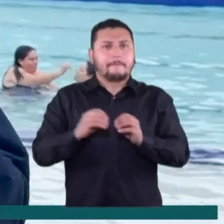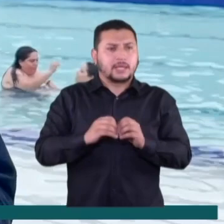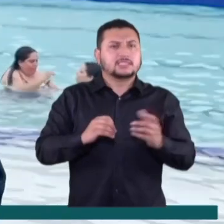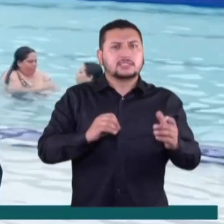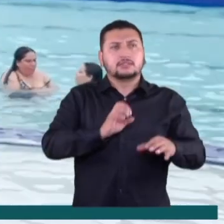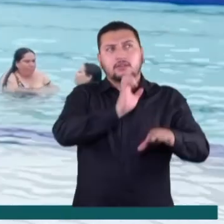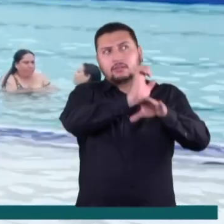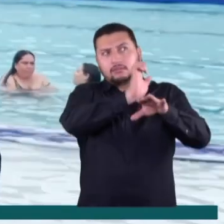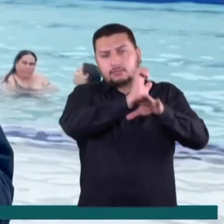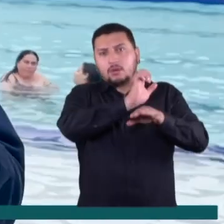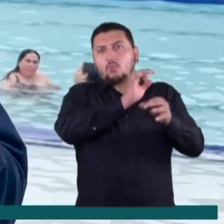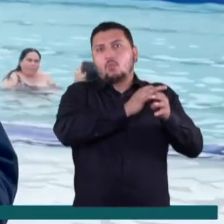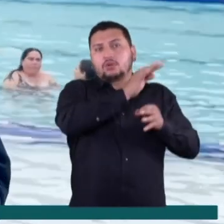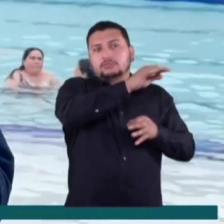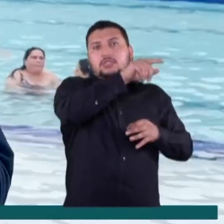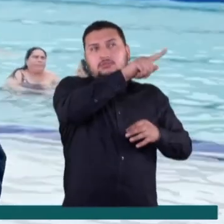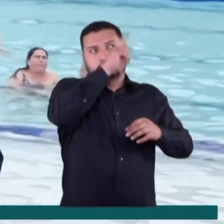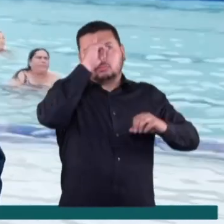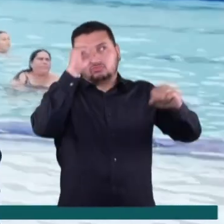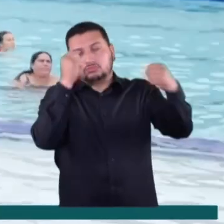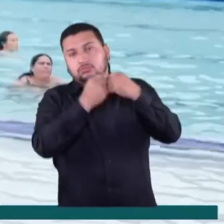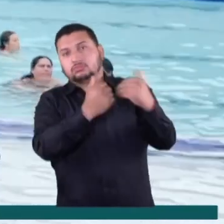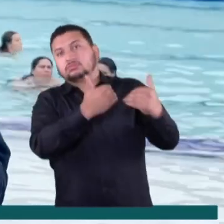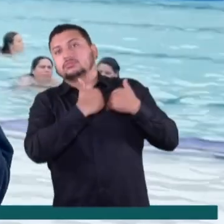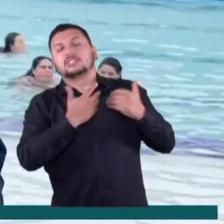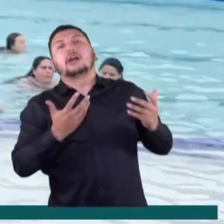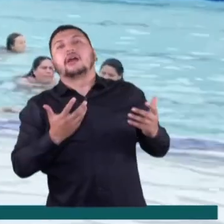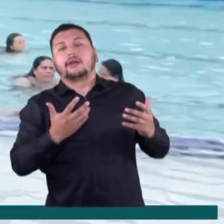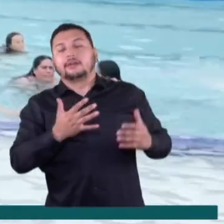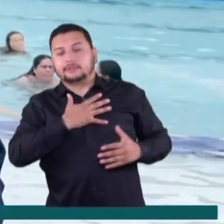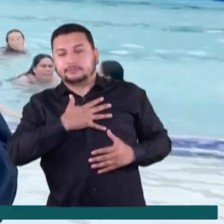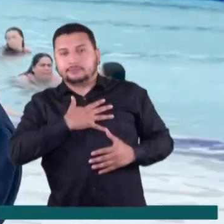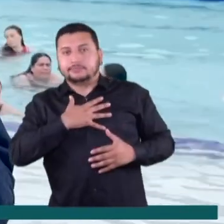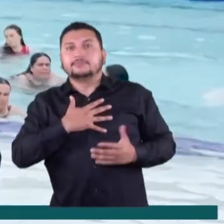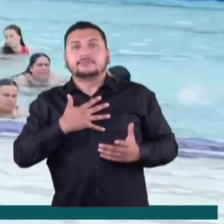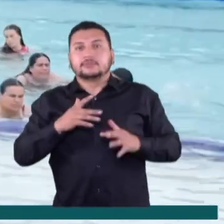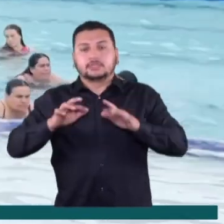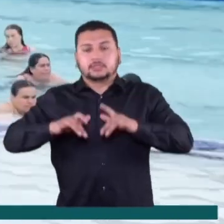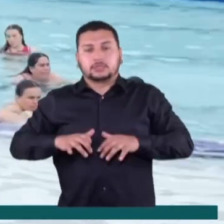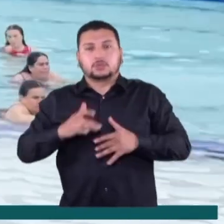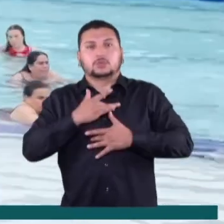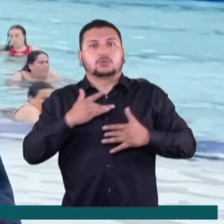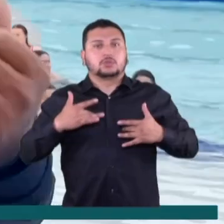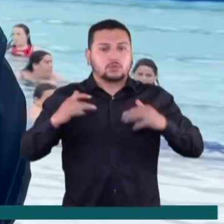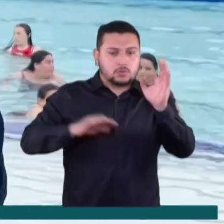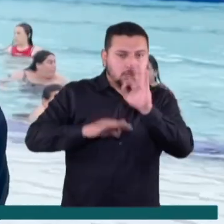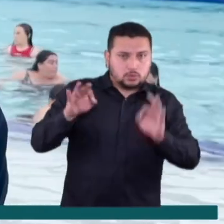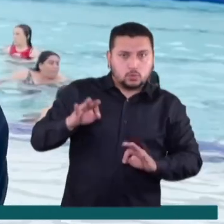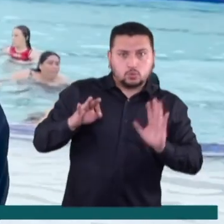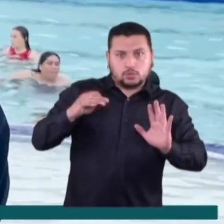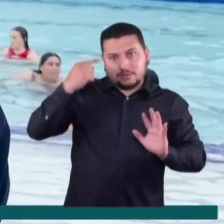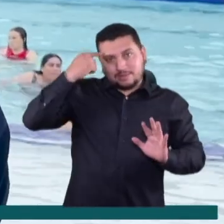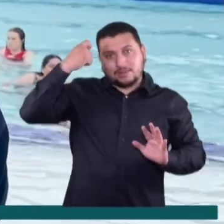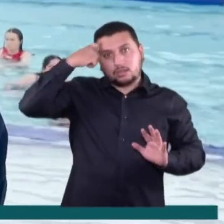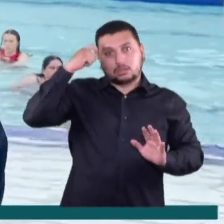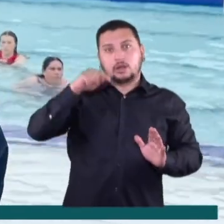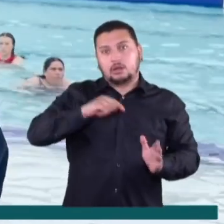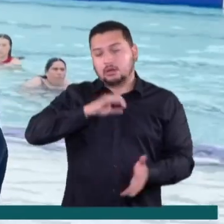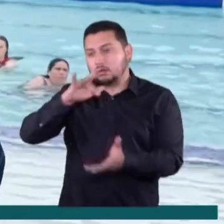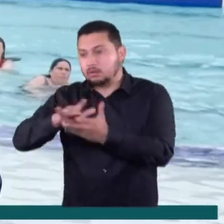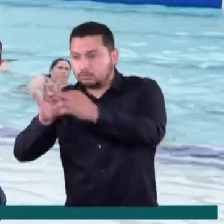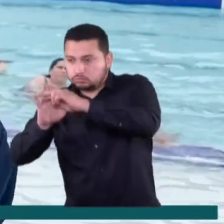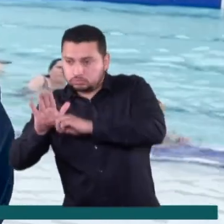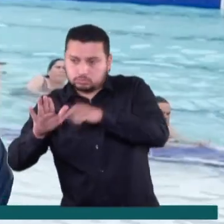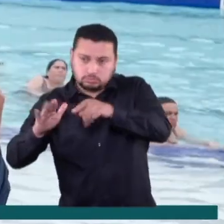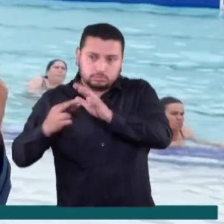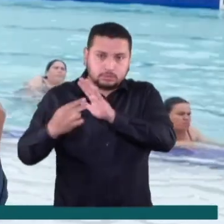del ente territorial que nos da esa función, esa delegación a la Secretaría de Gestión de Riesgo, realizando esta normatividad de